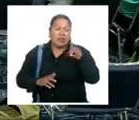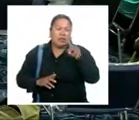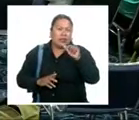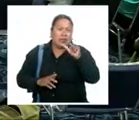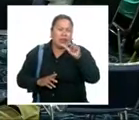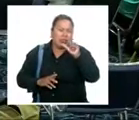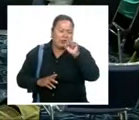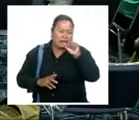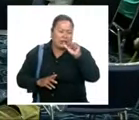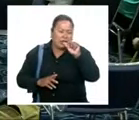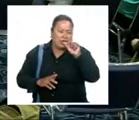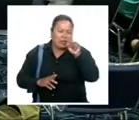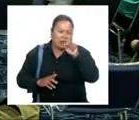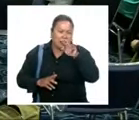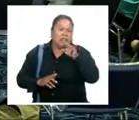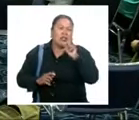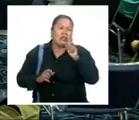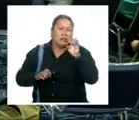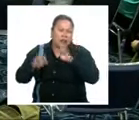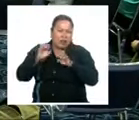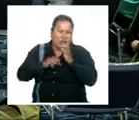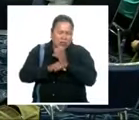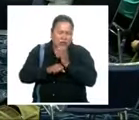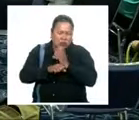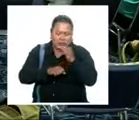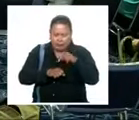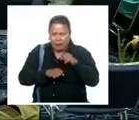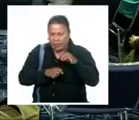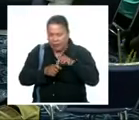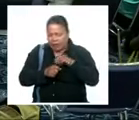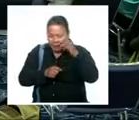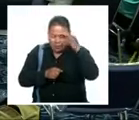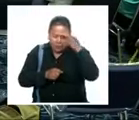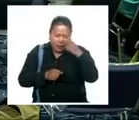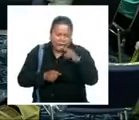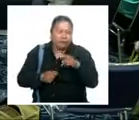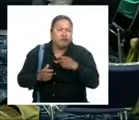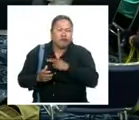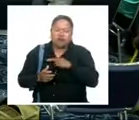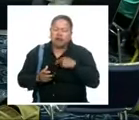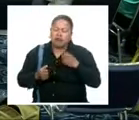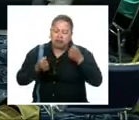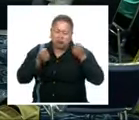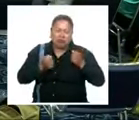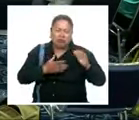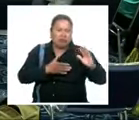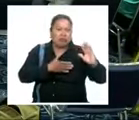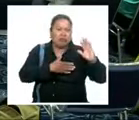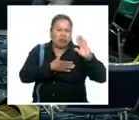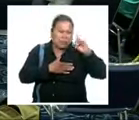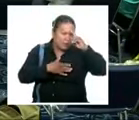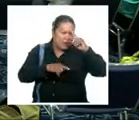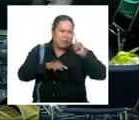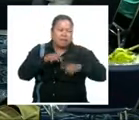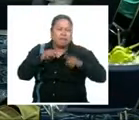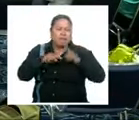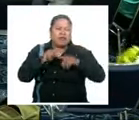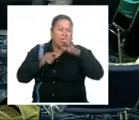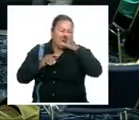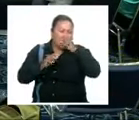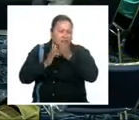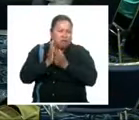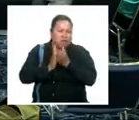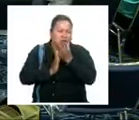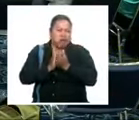embajador de Estados Unidos en México. Le expresamos nuestro compromiso con el combate al calentamiento